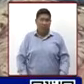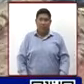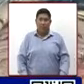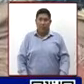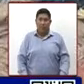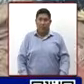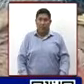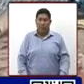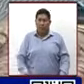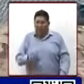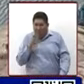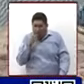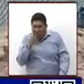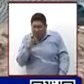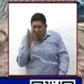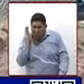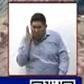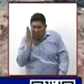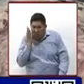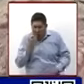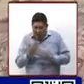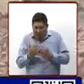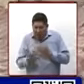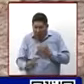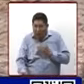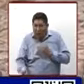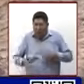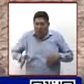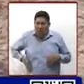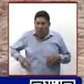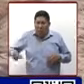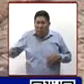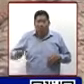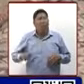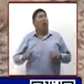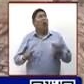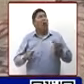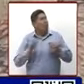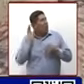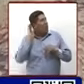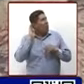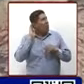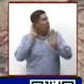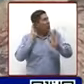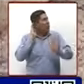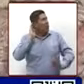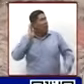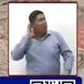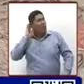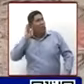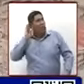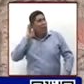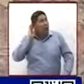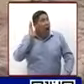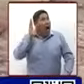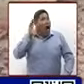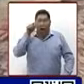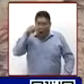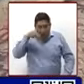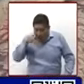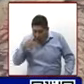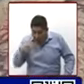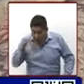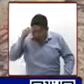Hijito, no, esa perra está sangrando, creo que ha tenido cría porque se escucha lloridos de cachorritos. ¿Dónde, mami? ¿Cuándo aquí? Había estado, ya